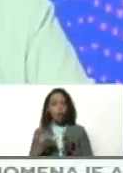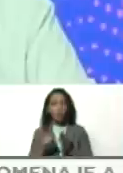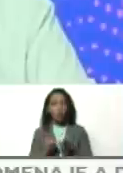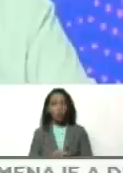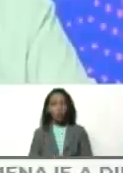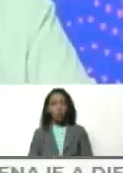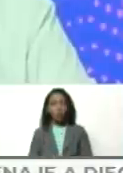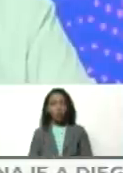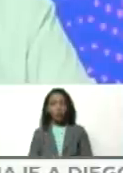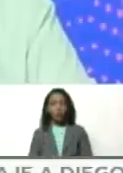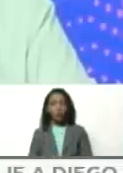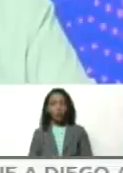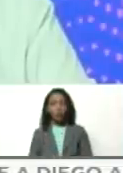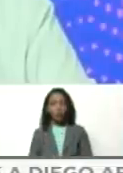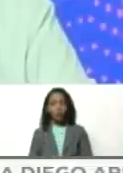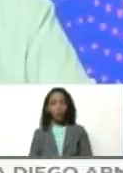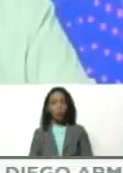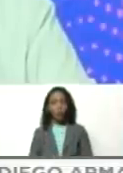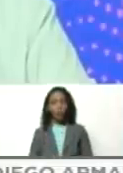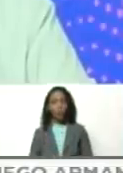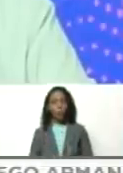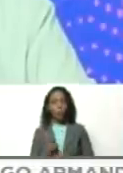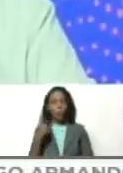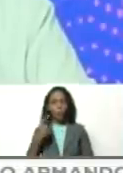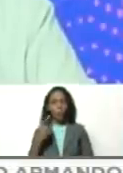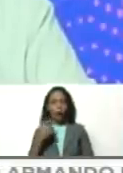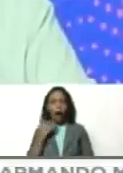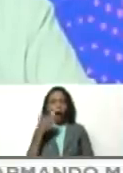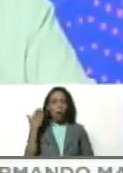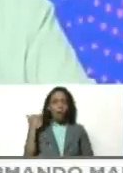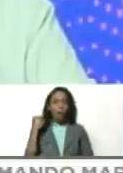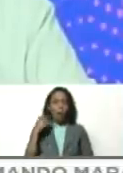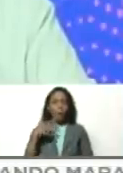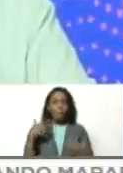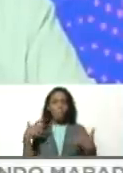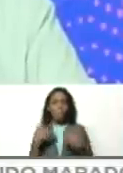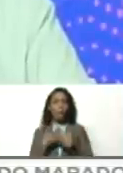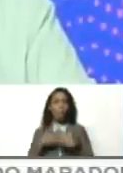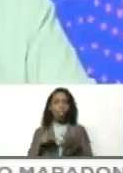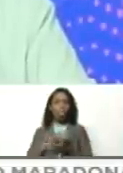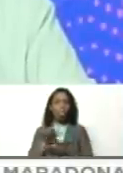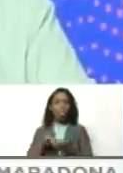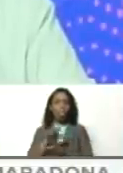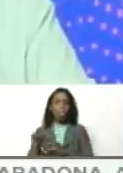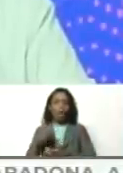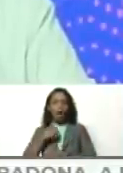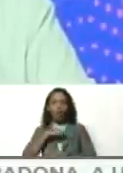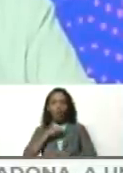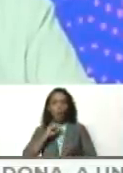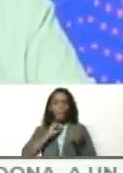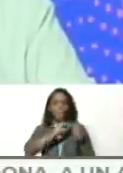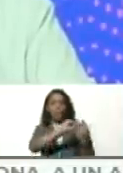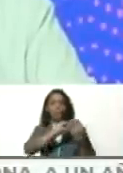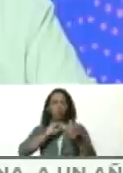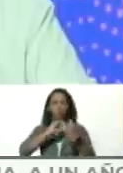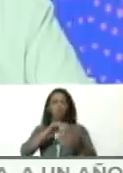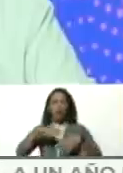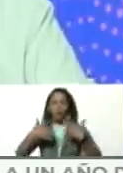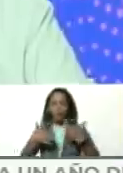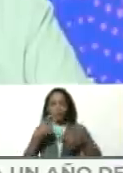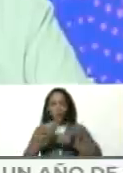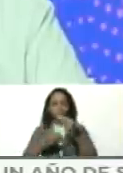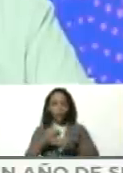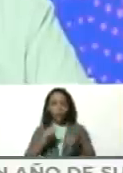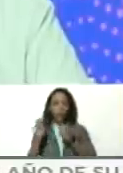Una vez que teníamos un conflicto, y estábamos debatiendo qué hacer, un conflicto